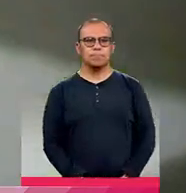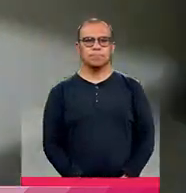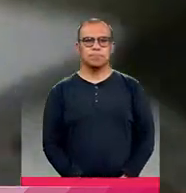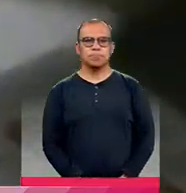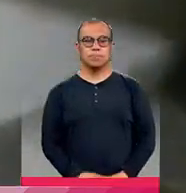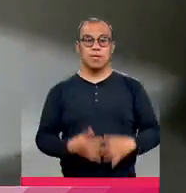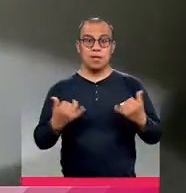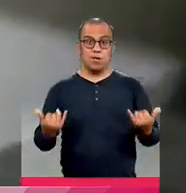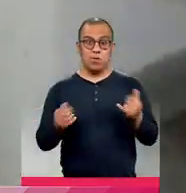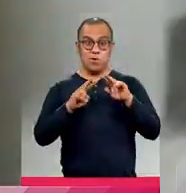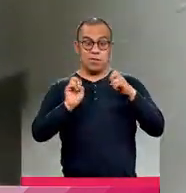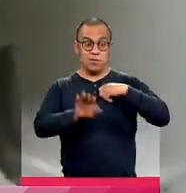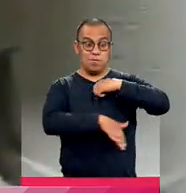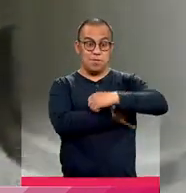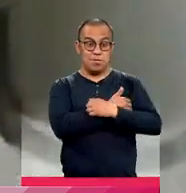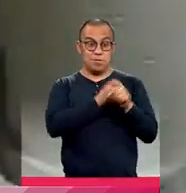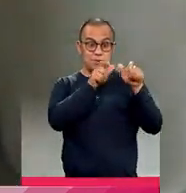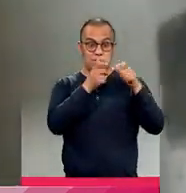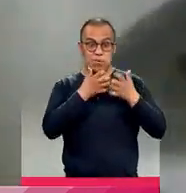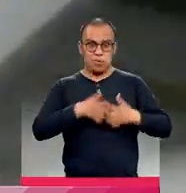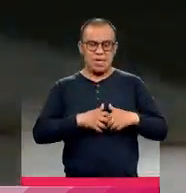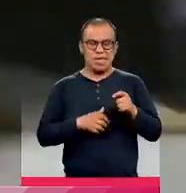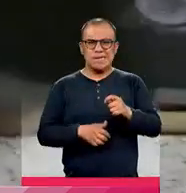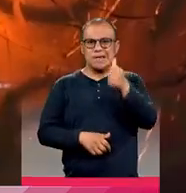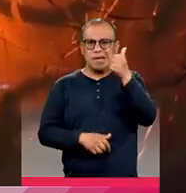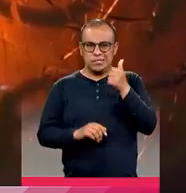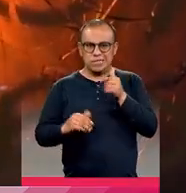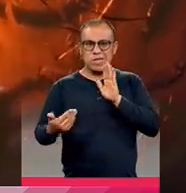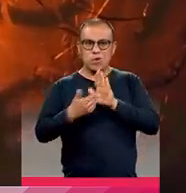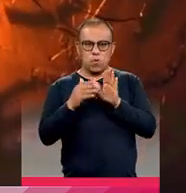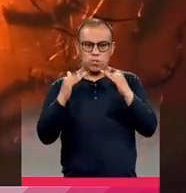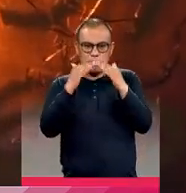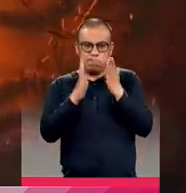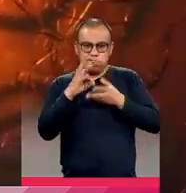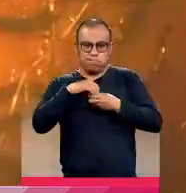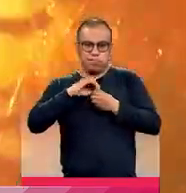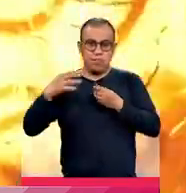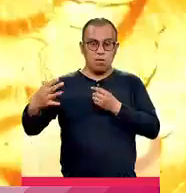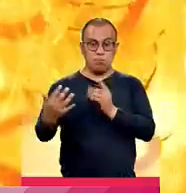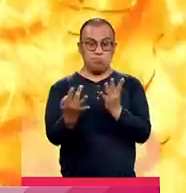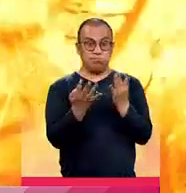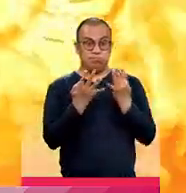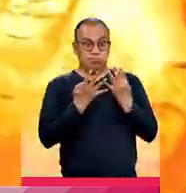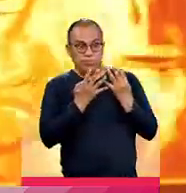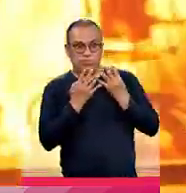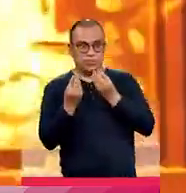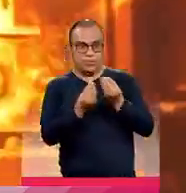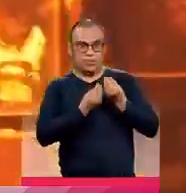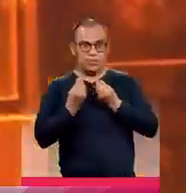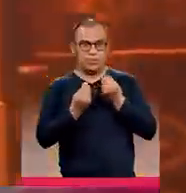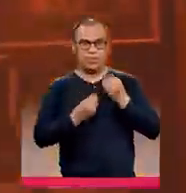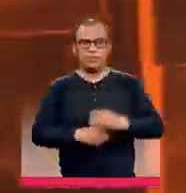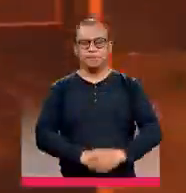Según el ministro Holmes Trujillo, los policías fueron casi que emboscados en los CAIs por las acciones del vandalismo.